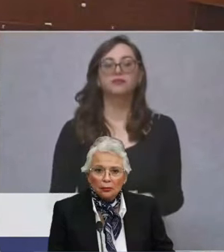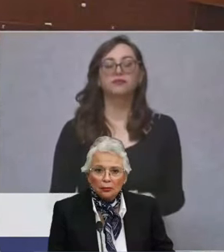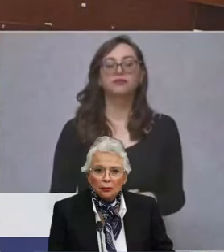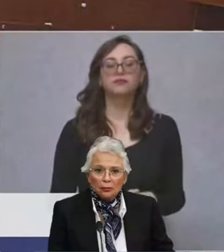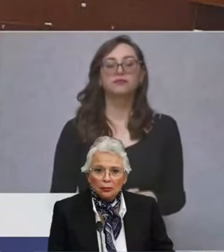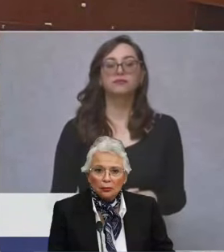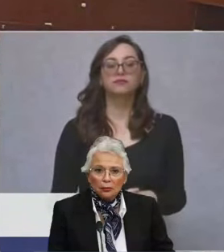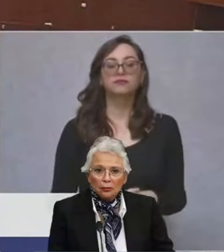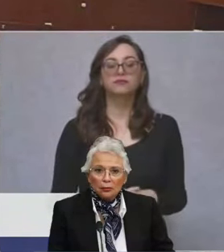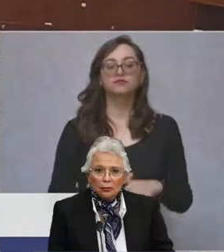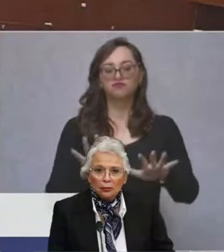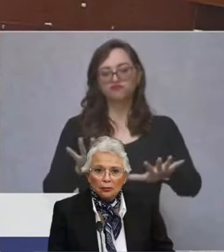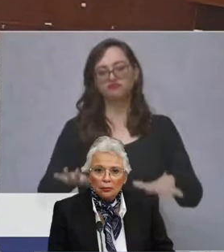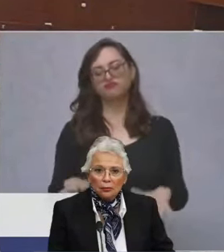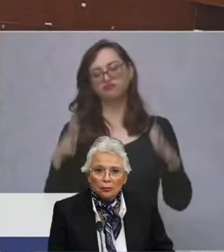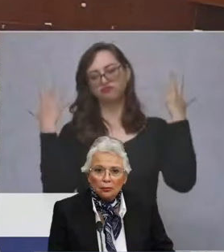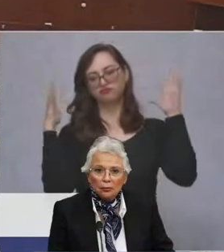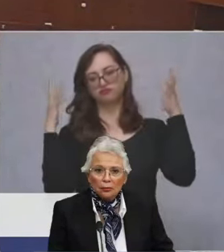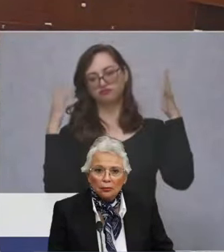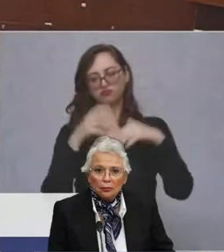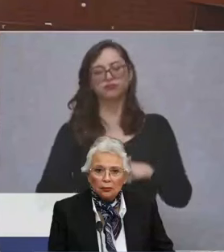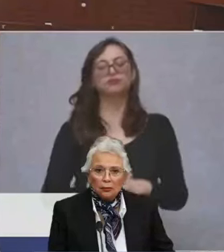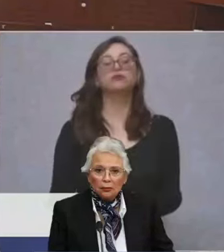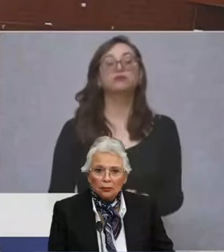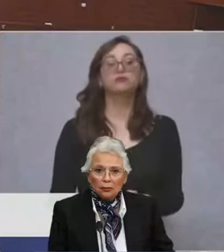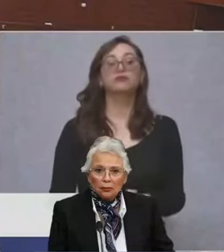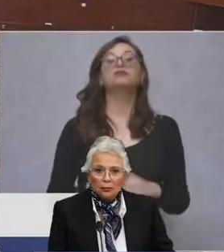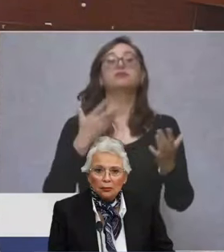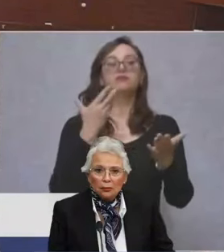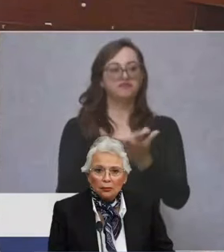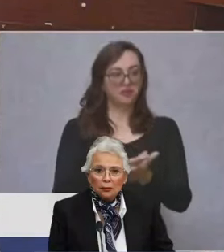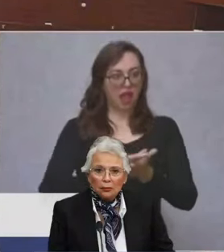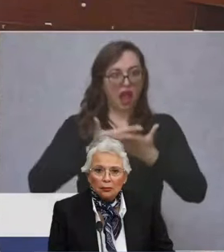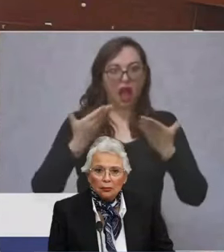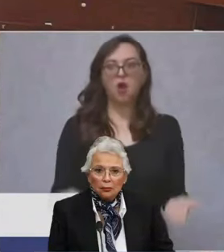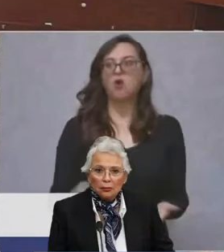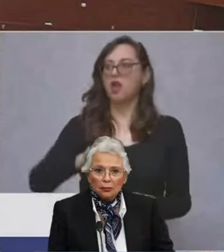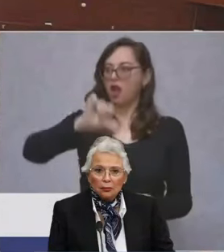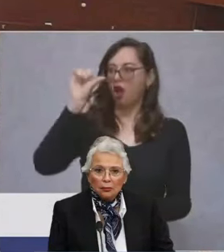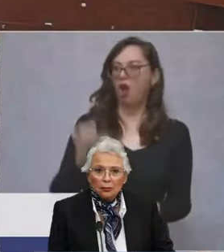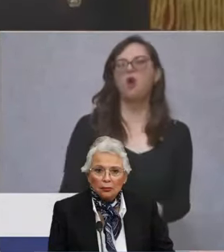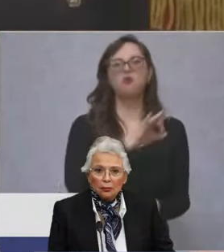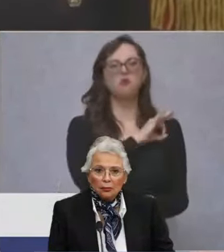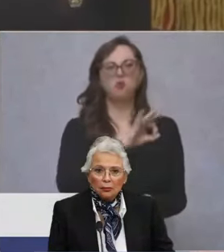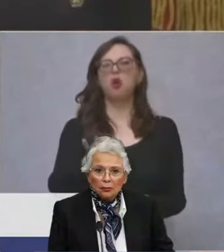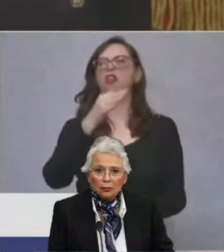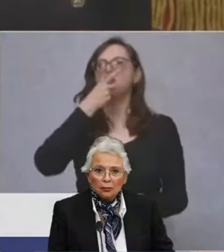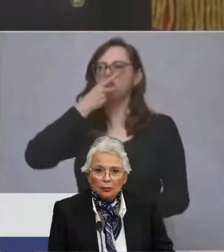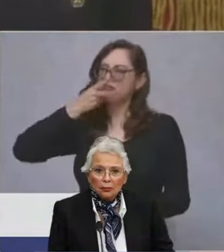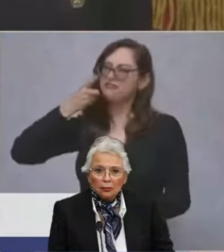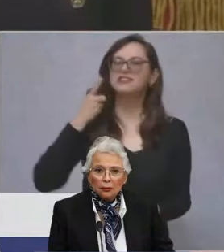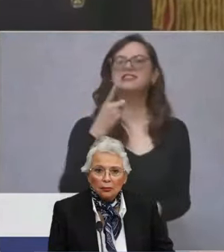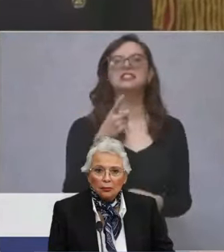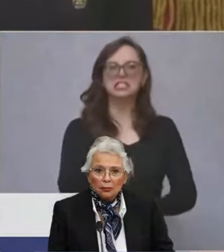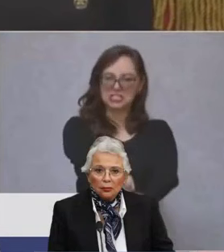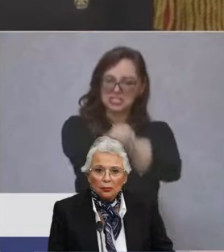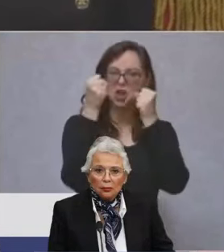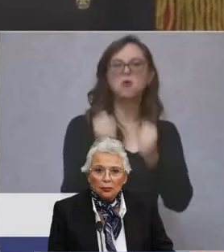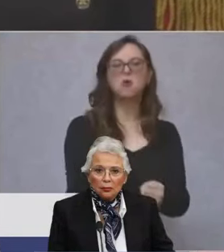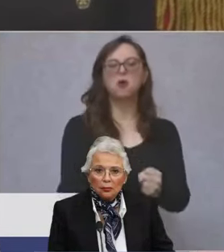cae en la ilegalidad. Y ese es uno de los temas que está cayendo en la ilegalidad de clínicas clandestinas